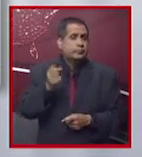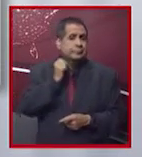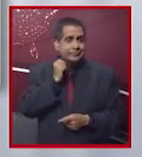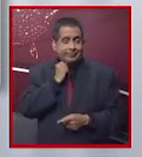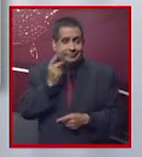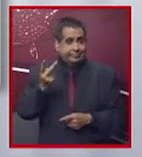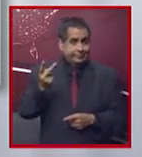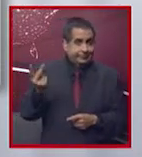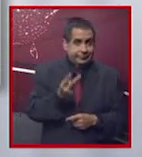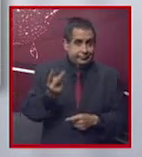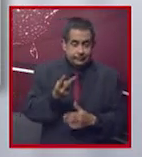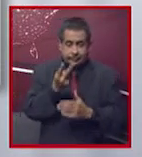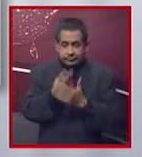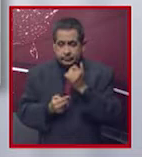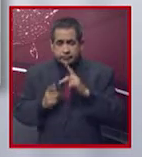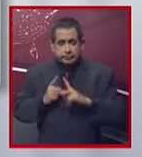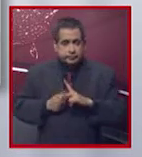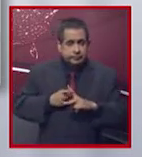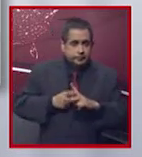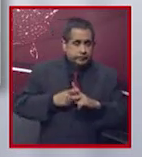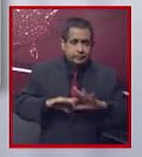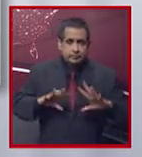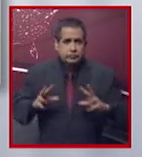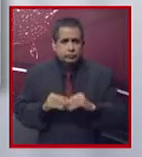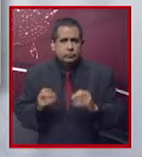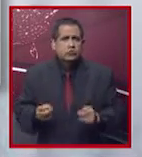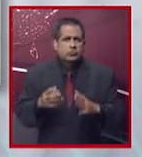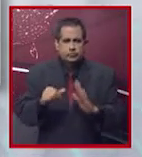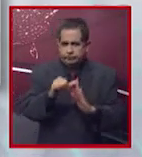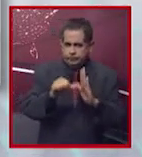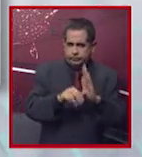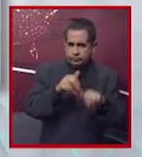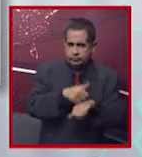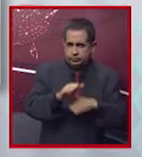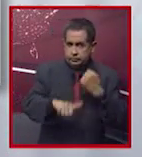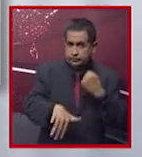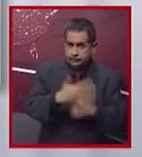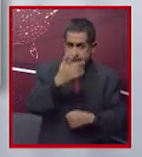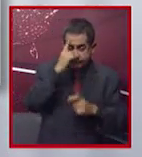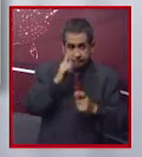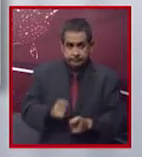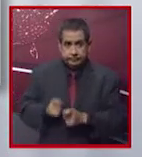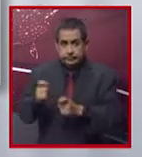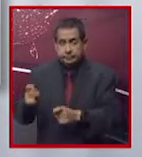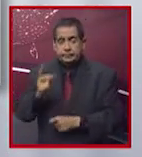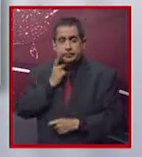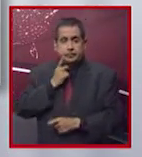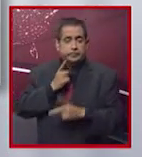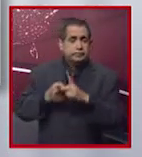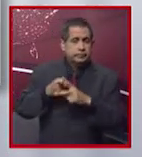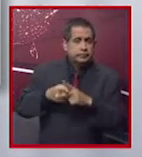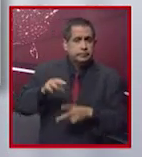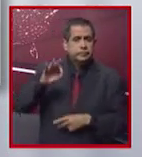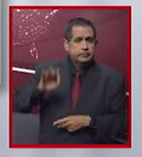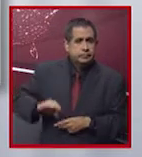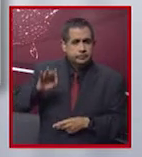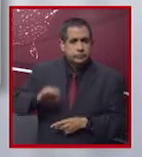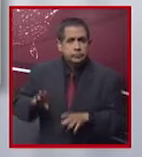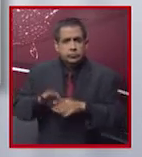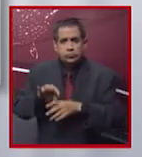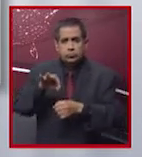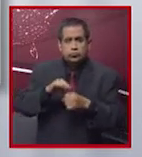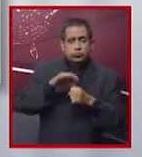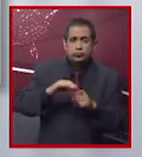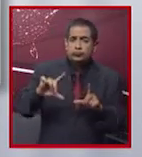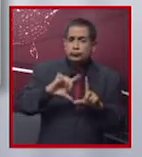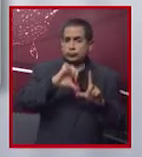senadores de las fórmulas de asignación, indica el artículo 15 que para la asignación de diputados de representación proporcional se